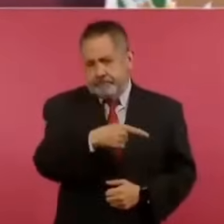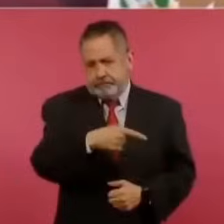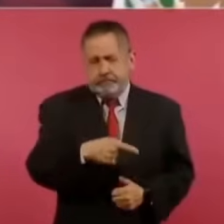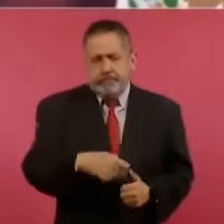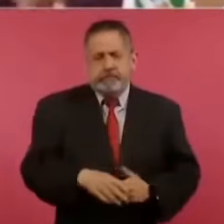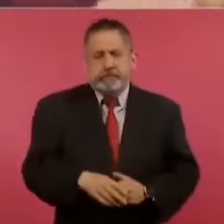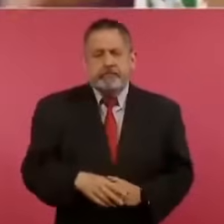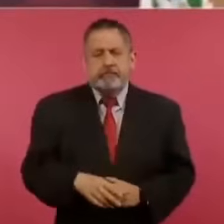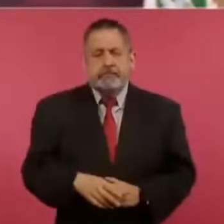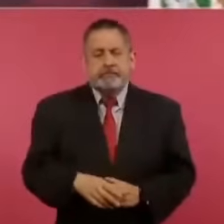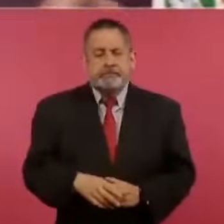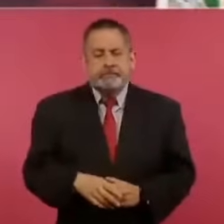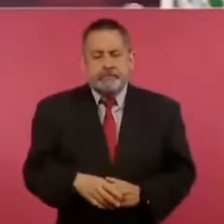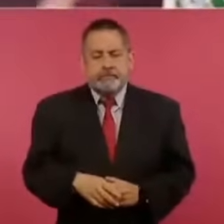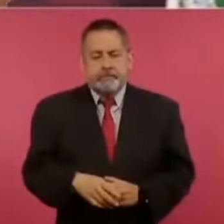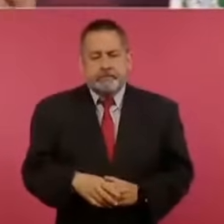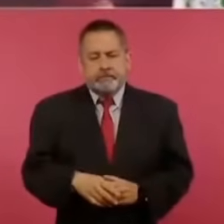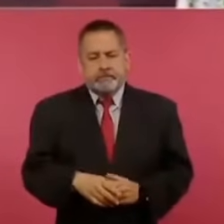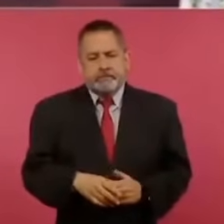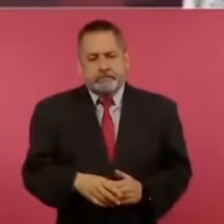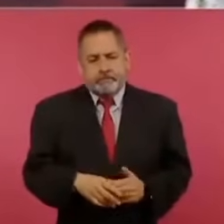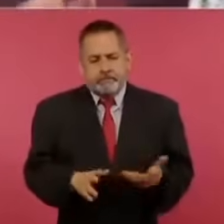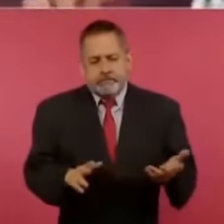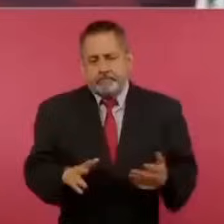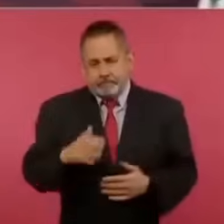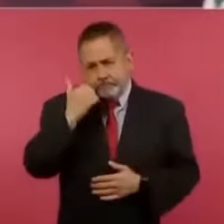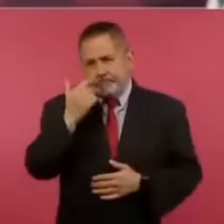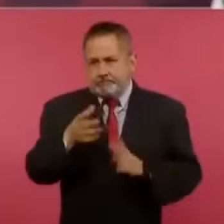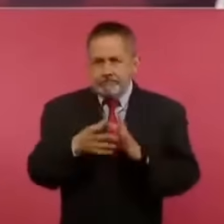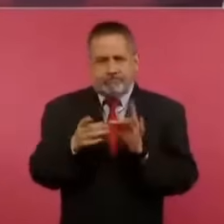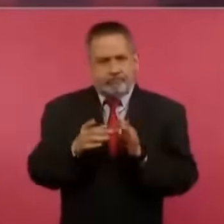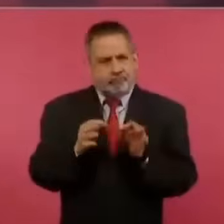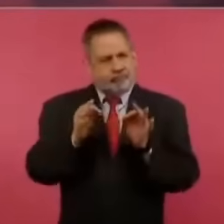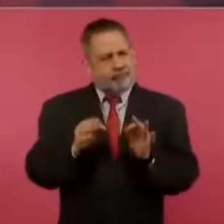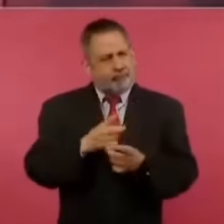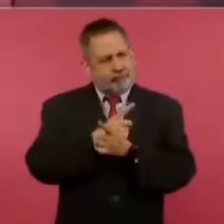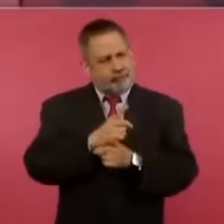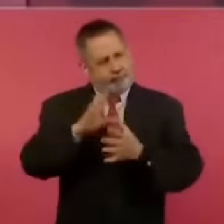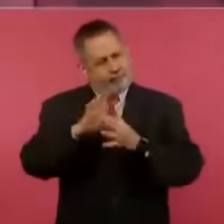es que yo quisiera ser más diplomático,